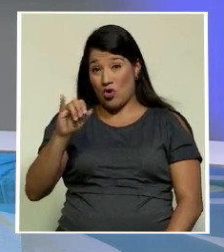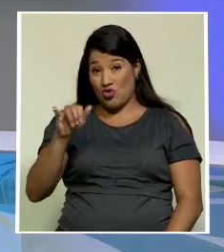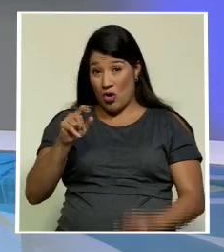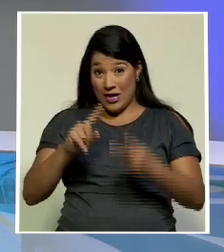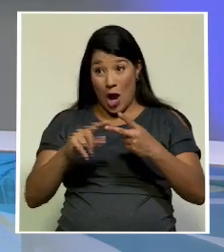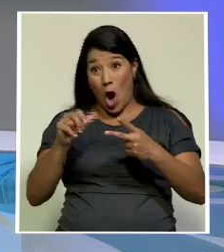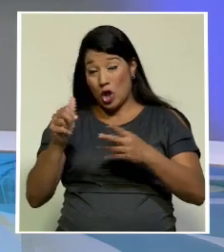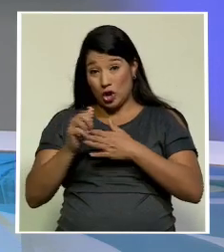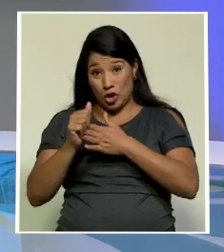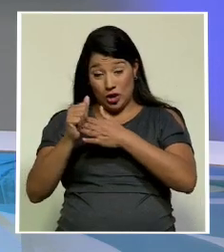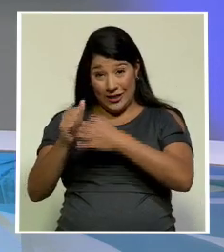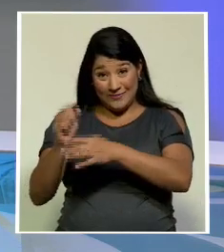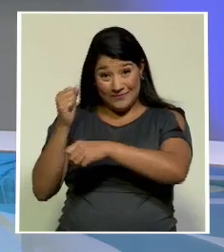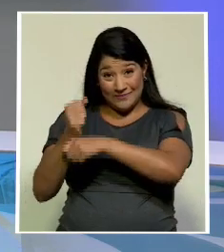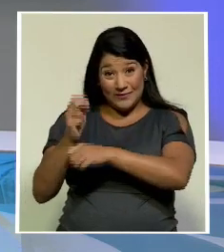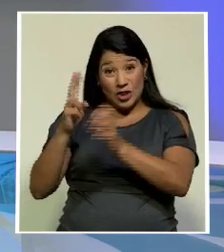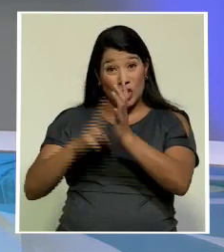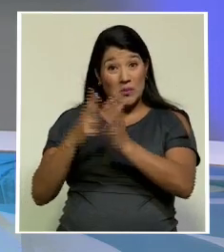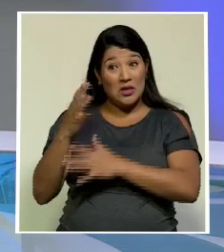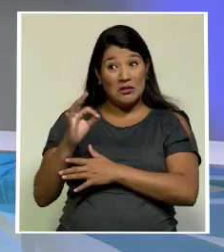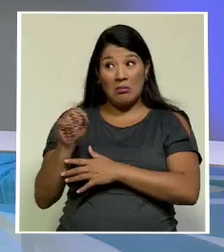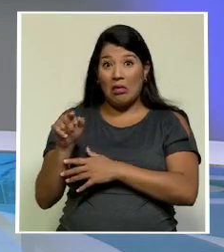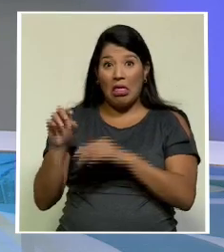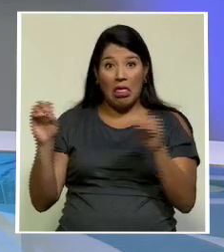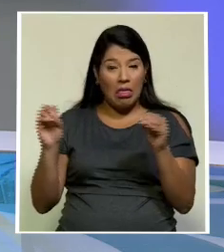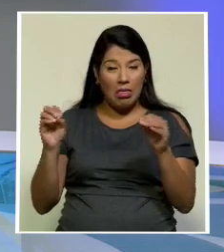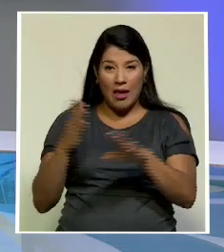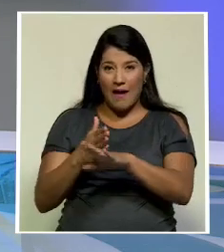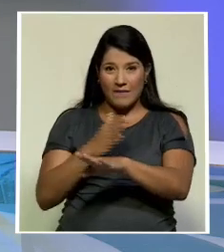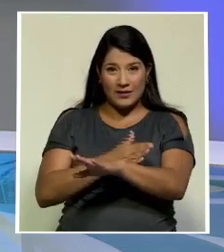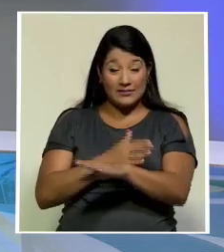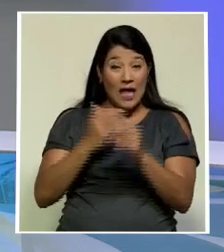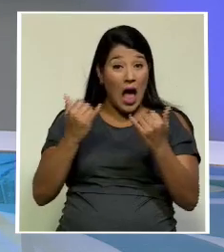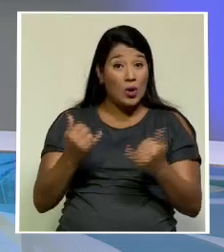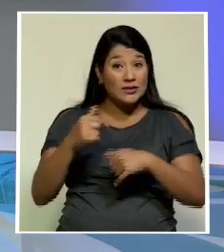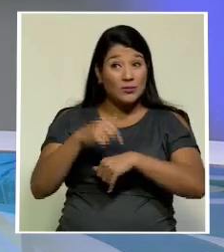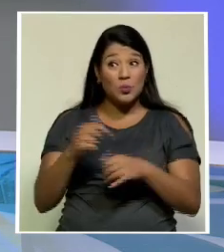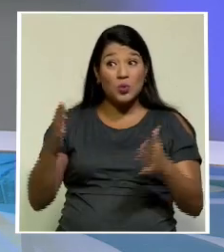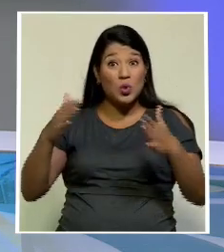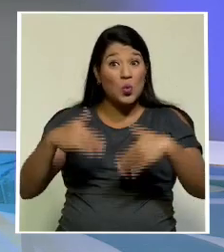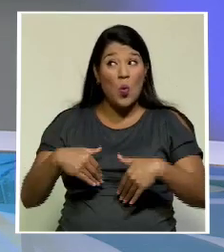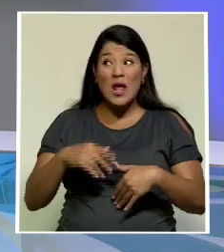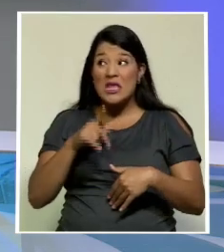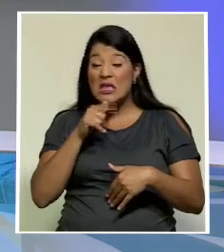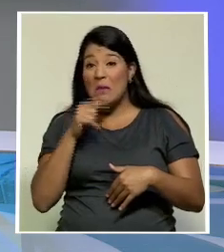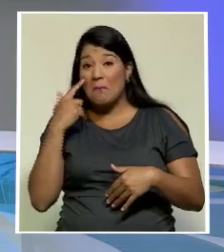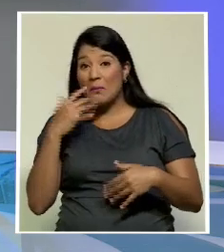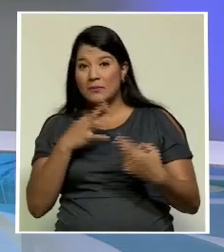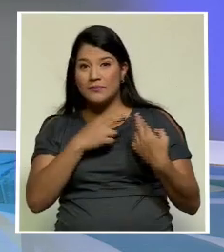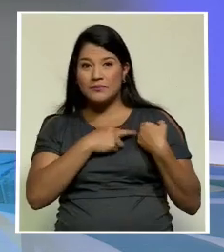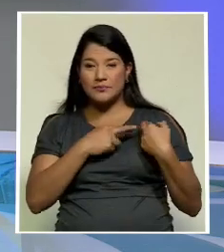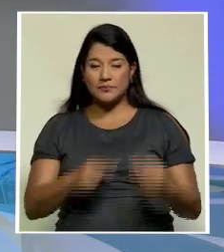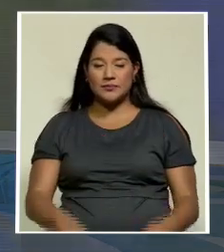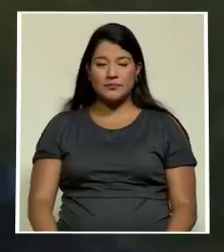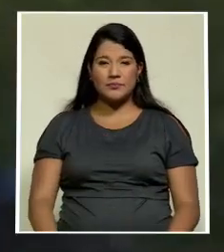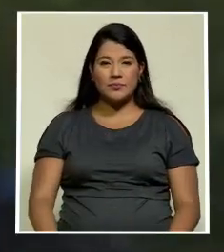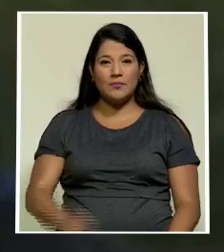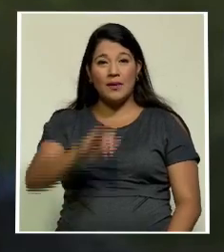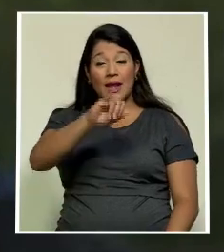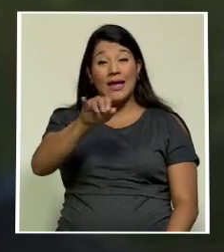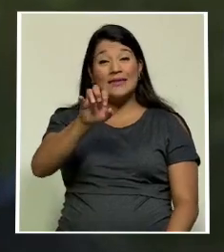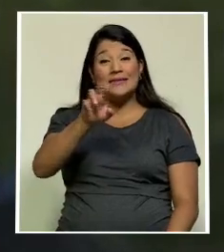en el 2019, se encuentra sin ningún avance y en este momento no hay sospechosos. Jerry Rivera